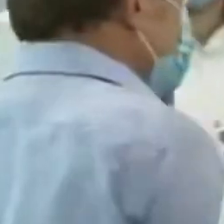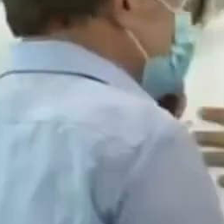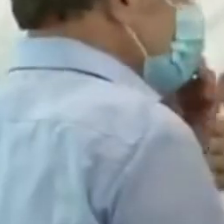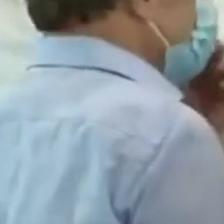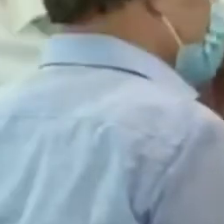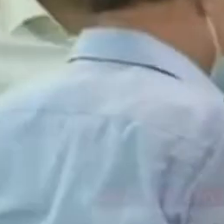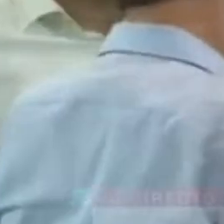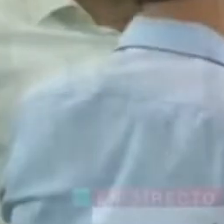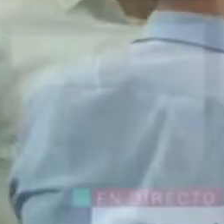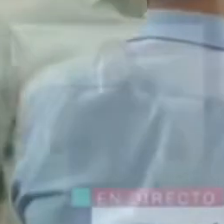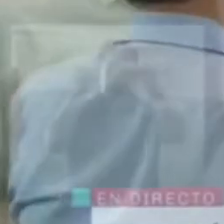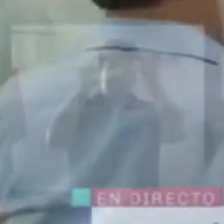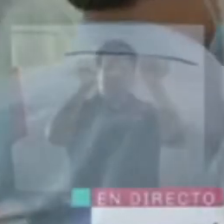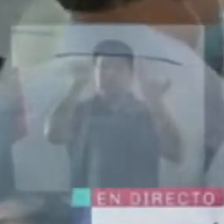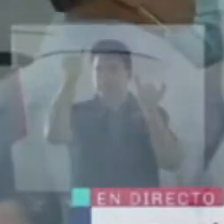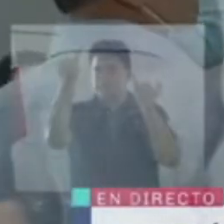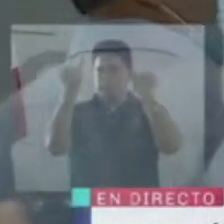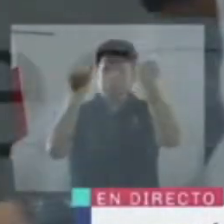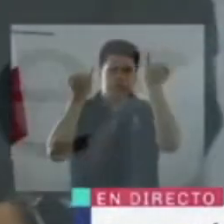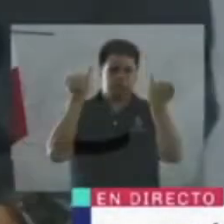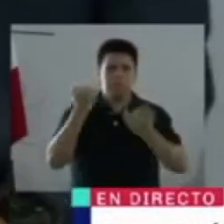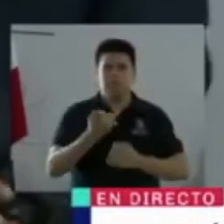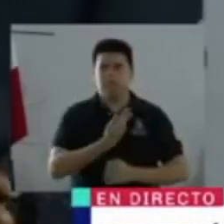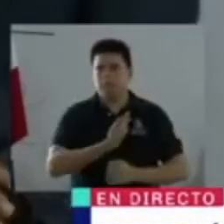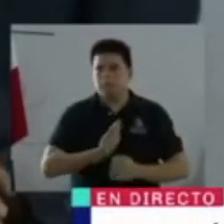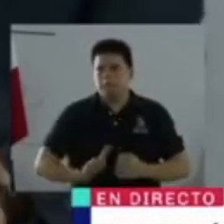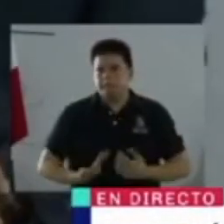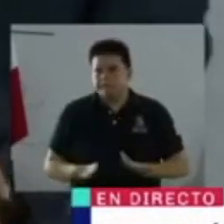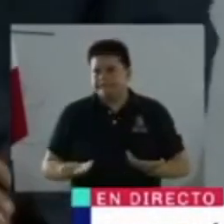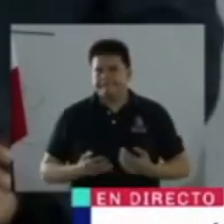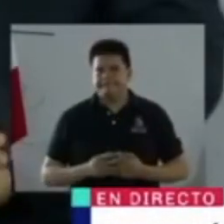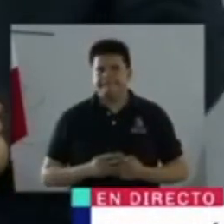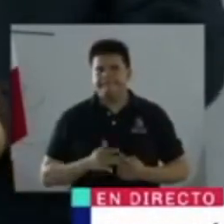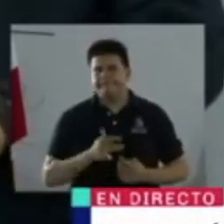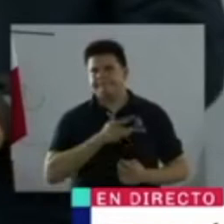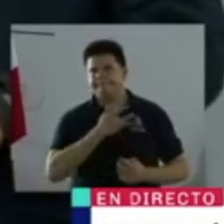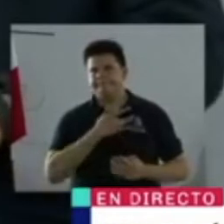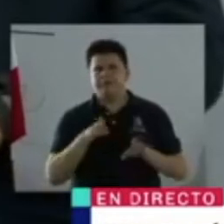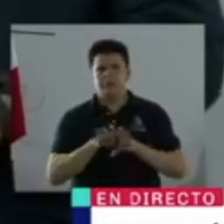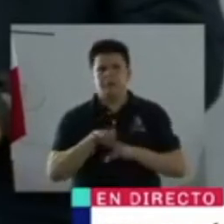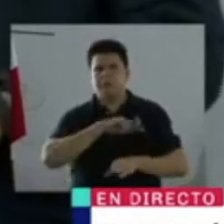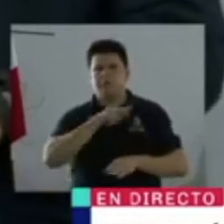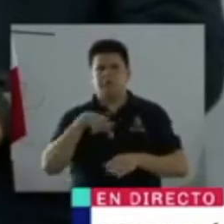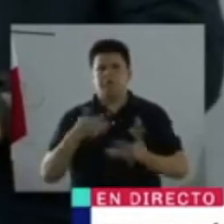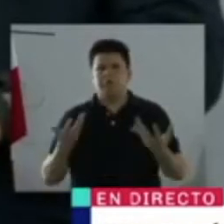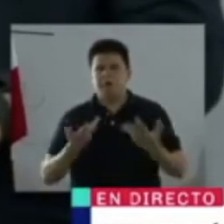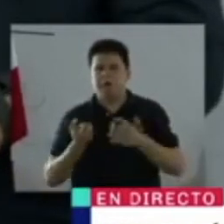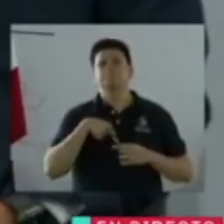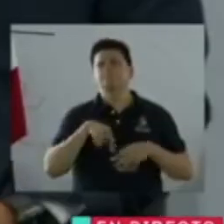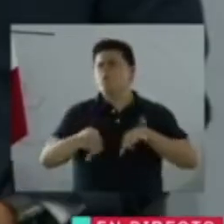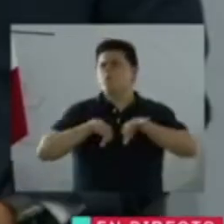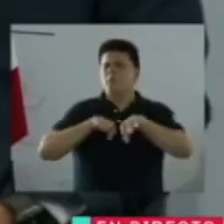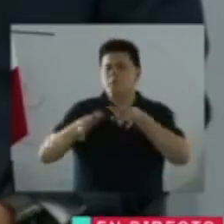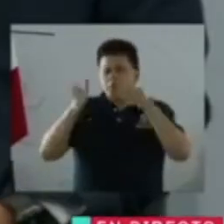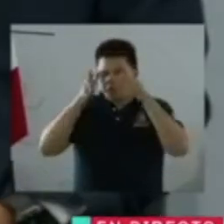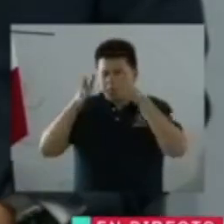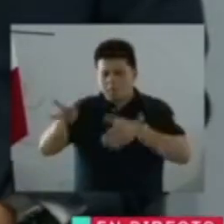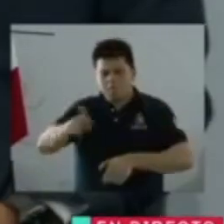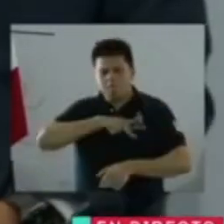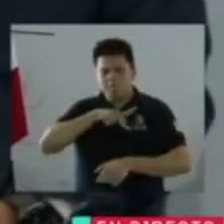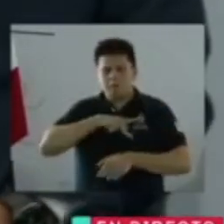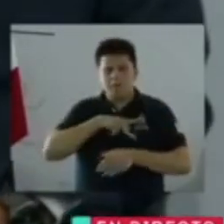ilusionista, pues quisieran meternos a todos en un contexto en el que no estamos. El proceso